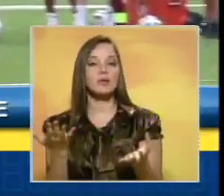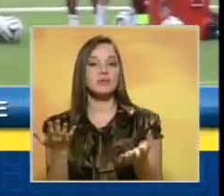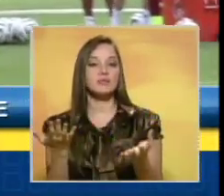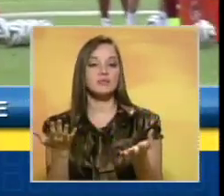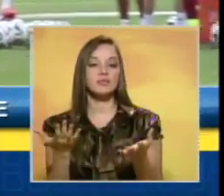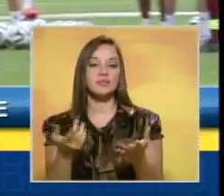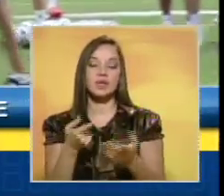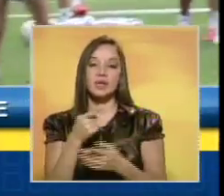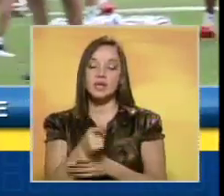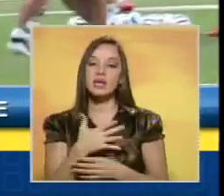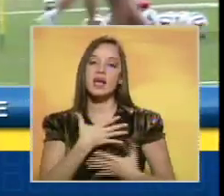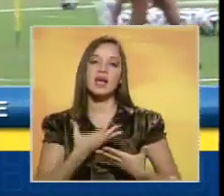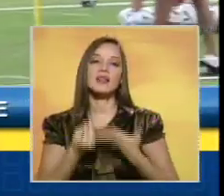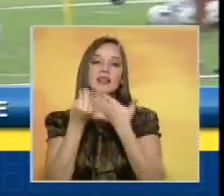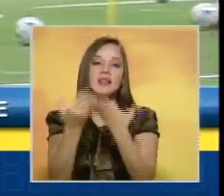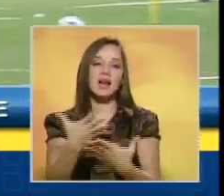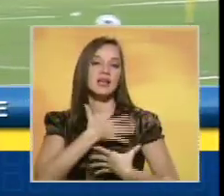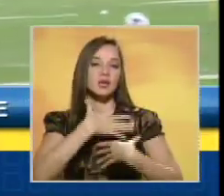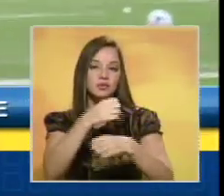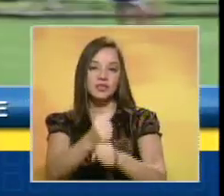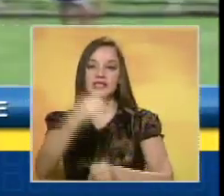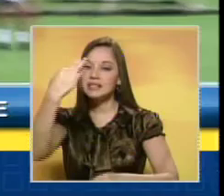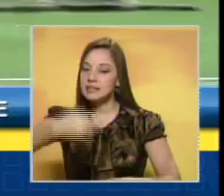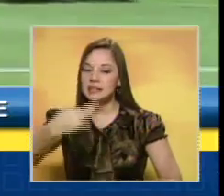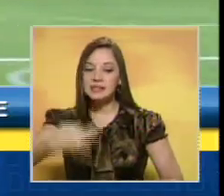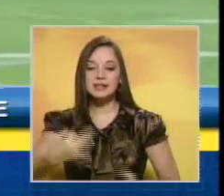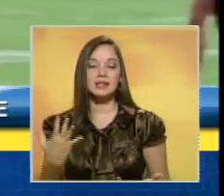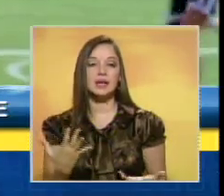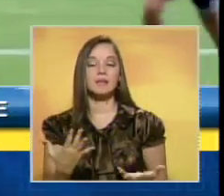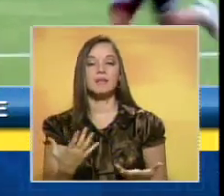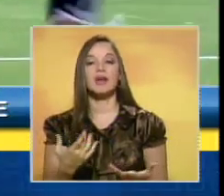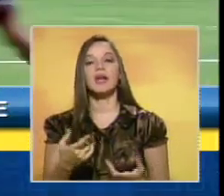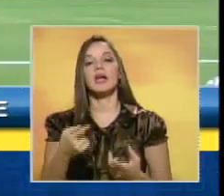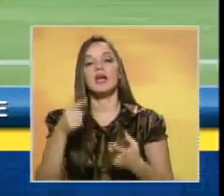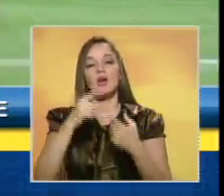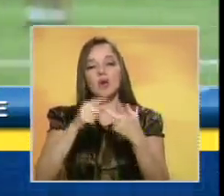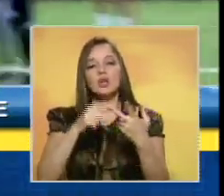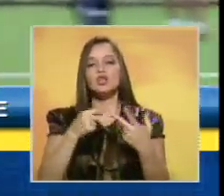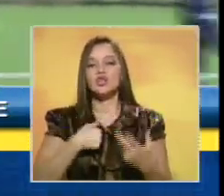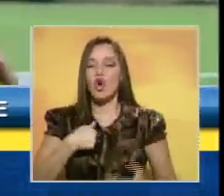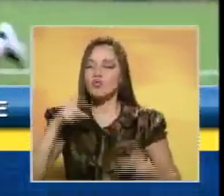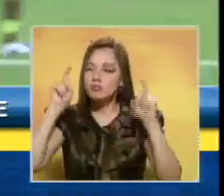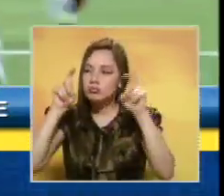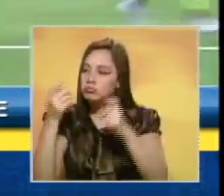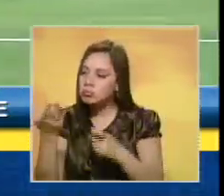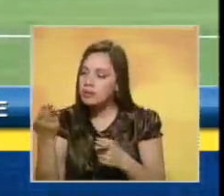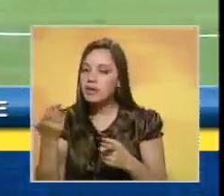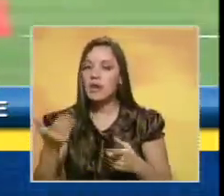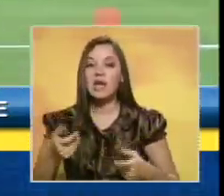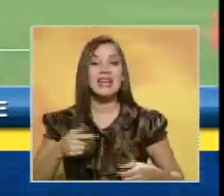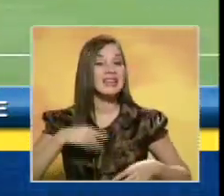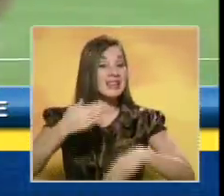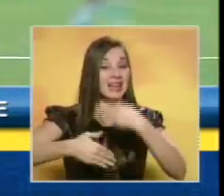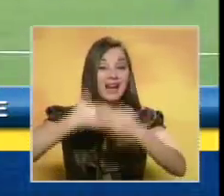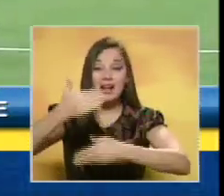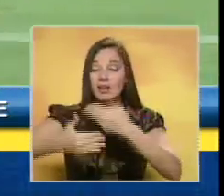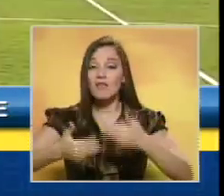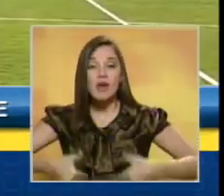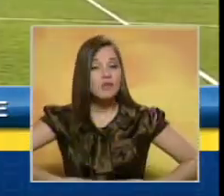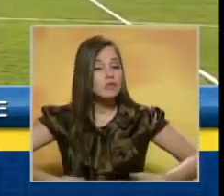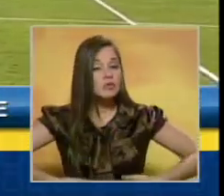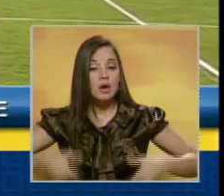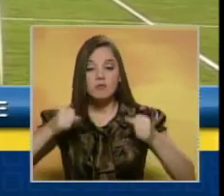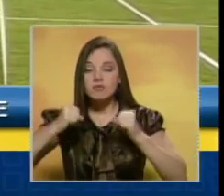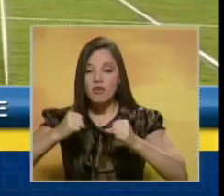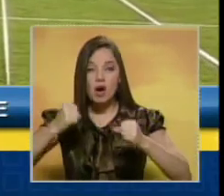de darle esa confianza y siempre con los conceptos que uno le pide. O sea, que yo digo que cada vez tenemos que ser más fuertes en todas las ideas